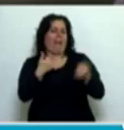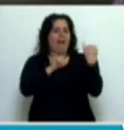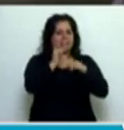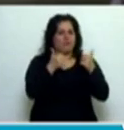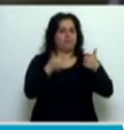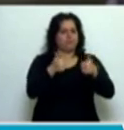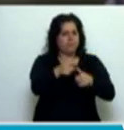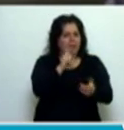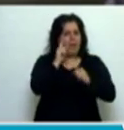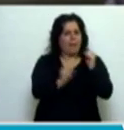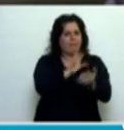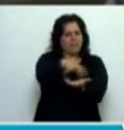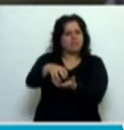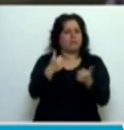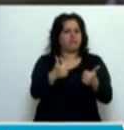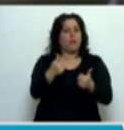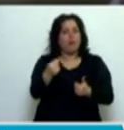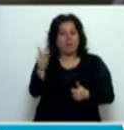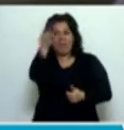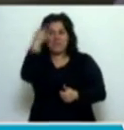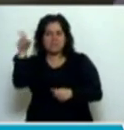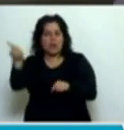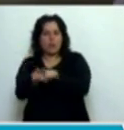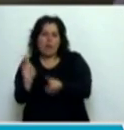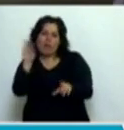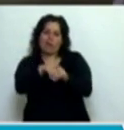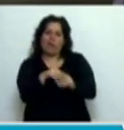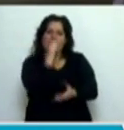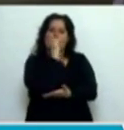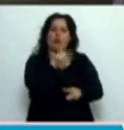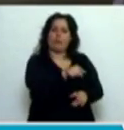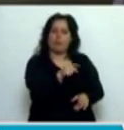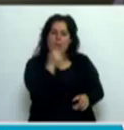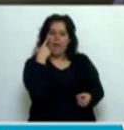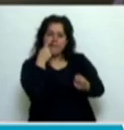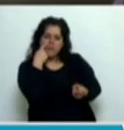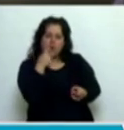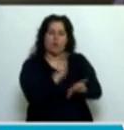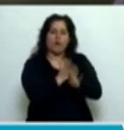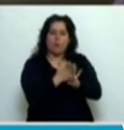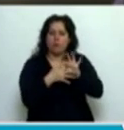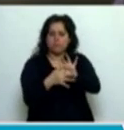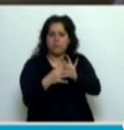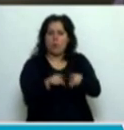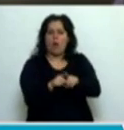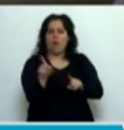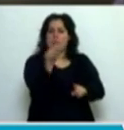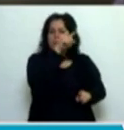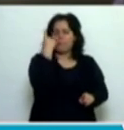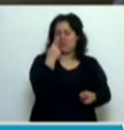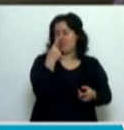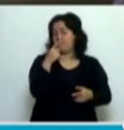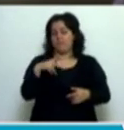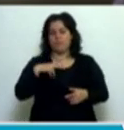Porque consolida la presencia del Estado en determinados sectores de la economía en una suerte de asociación público-privado, de empresa